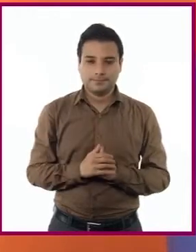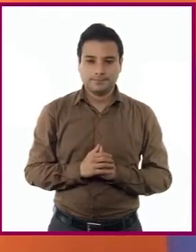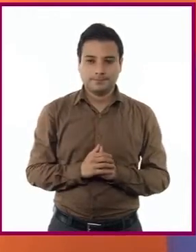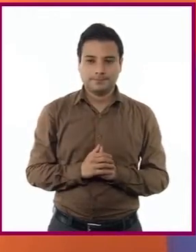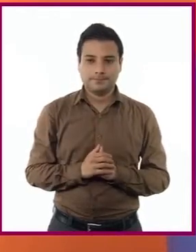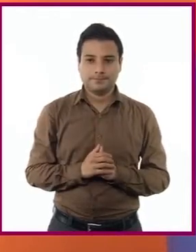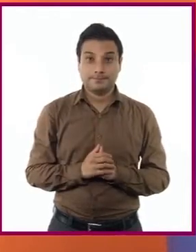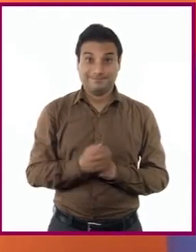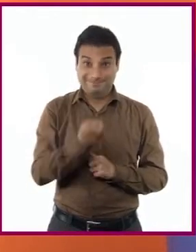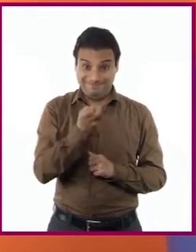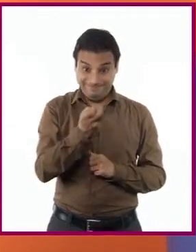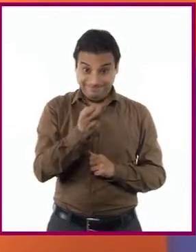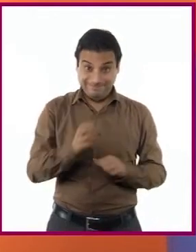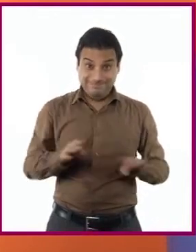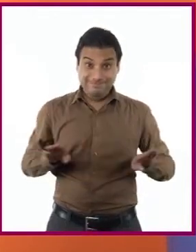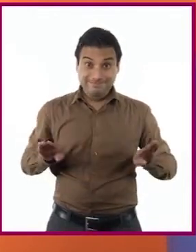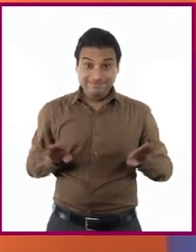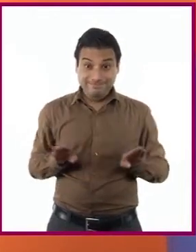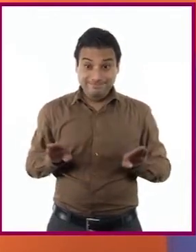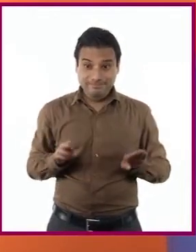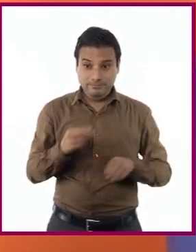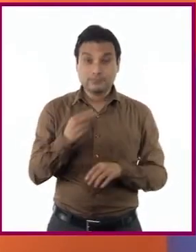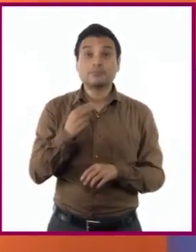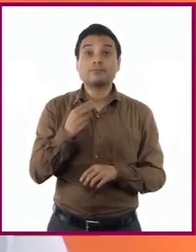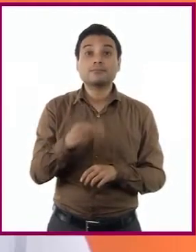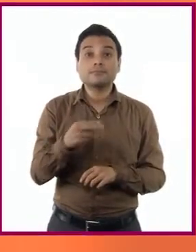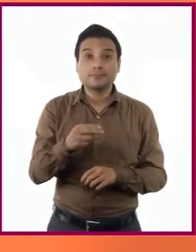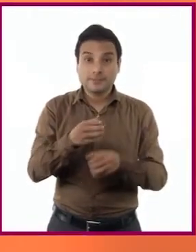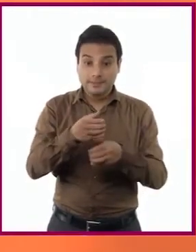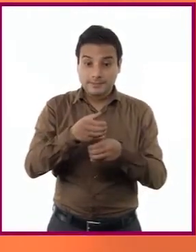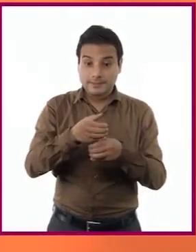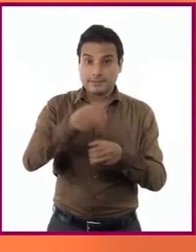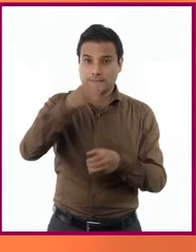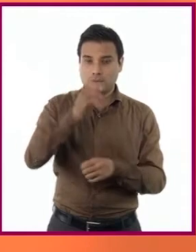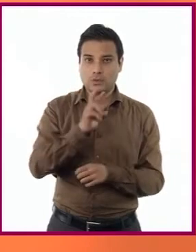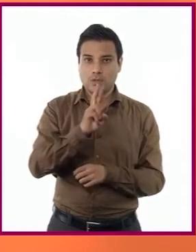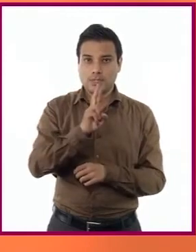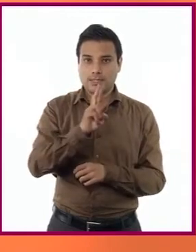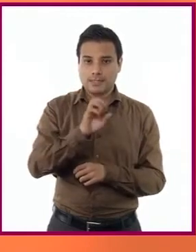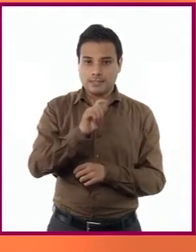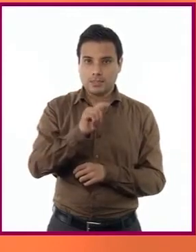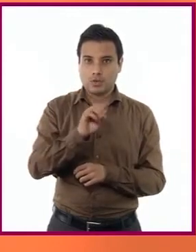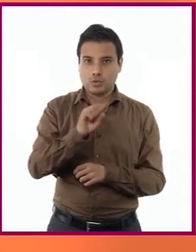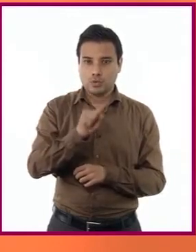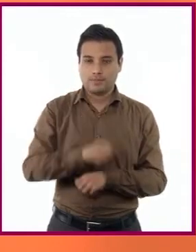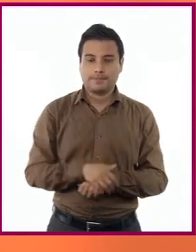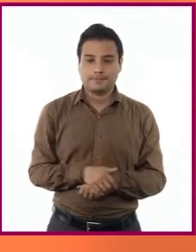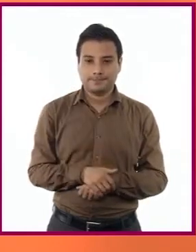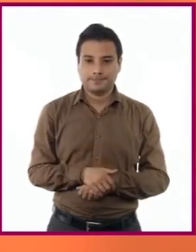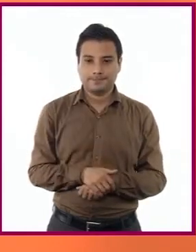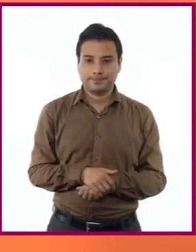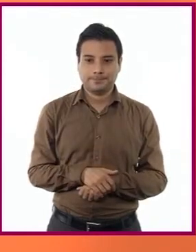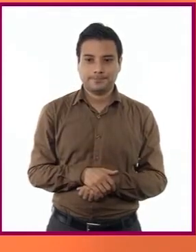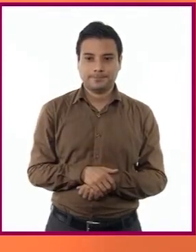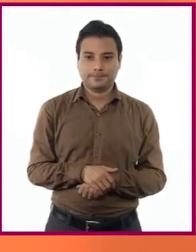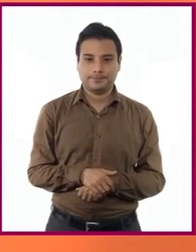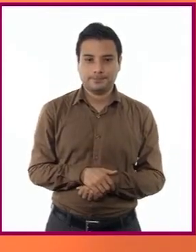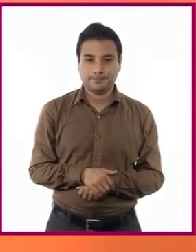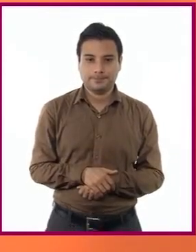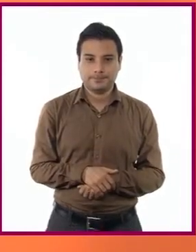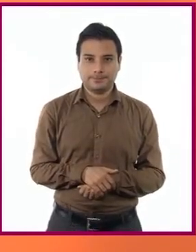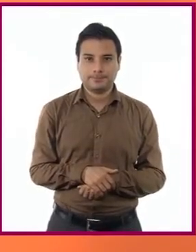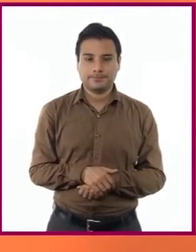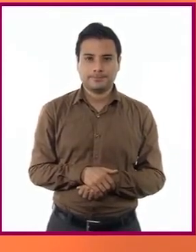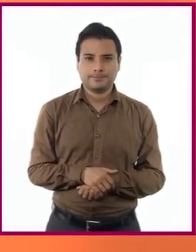características se les llama cilindro recto el espacio que ocupa un cuerpo hace referencia al